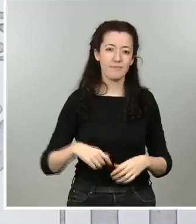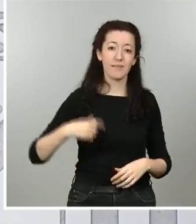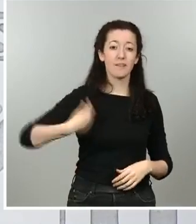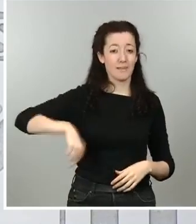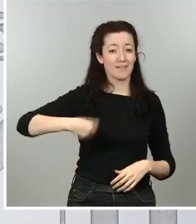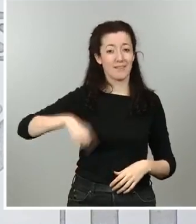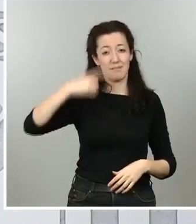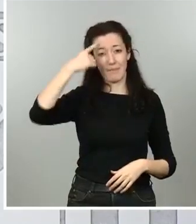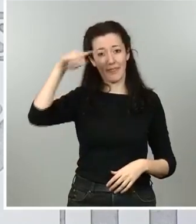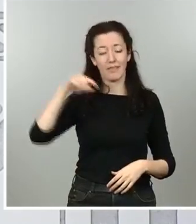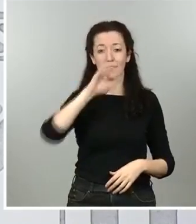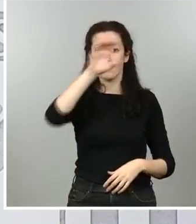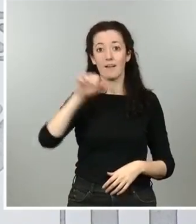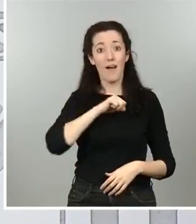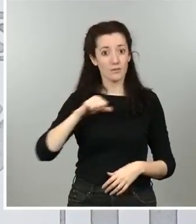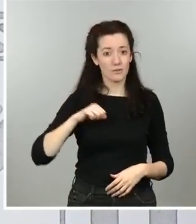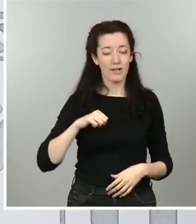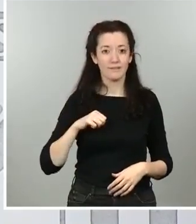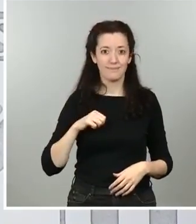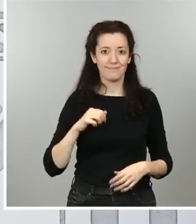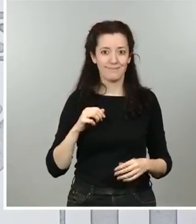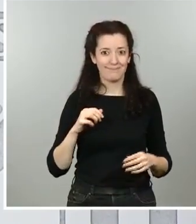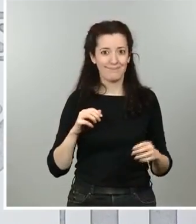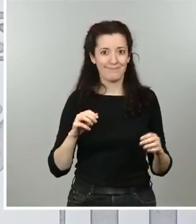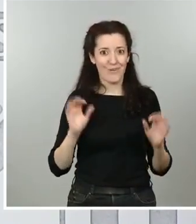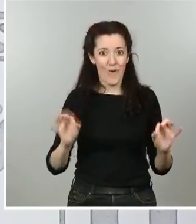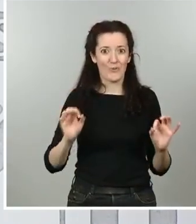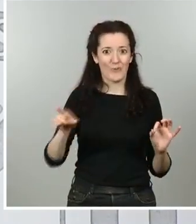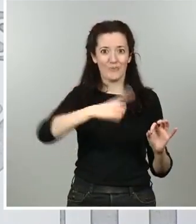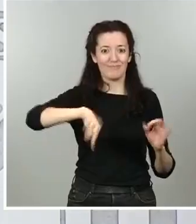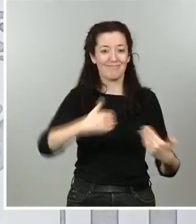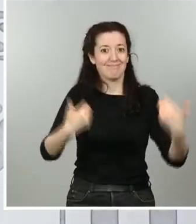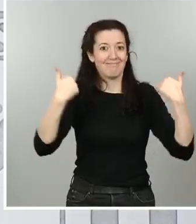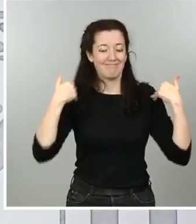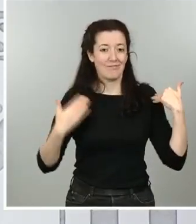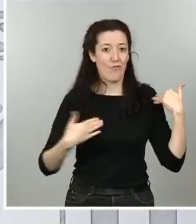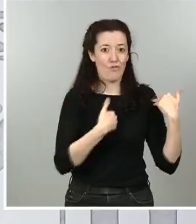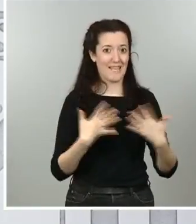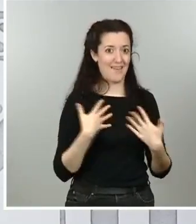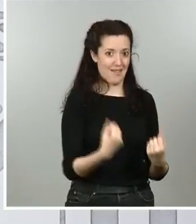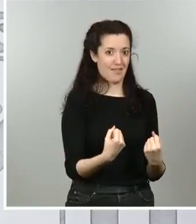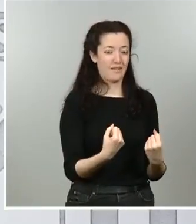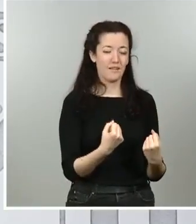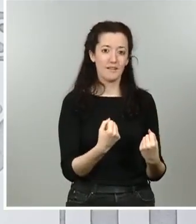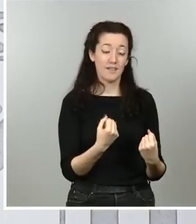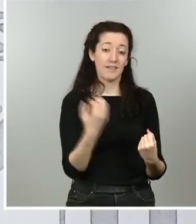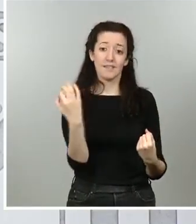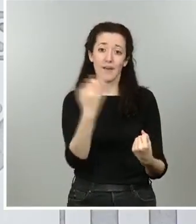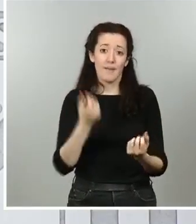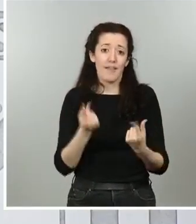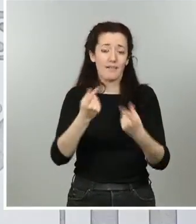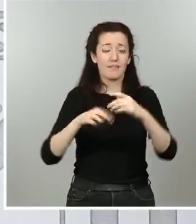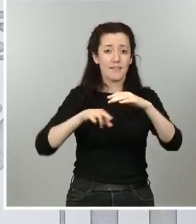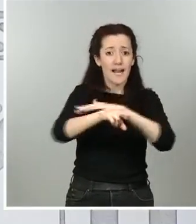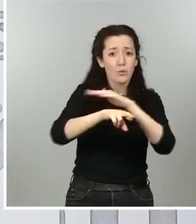las comunidades autónomas son justamente las que tienen las competencias en sanidad y precisan de los recursos necesarios para